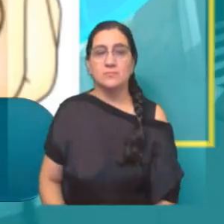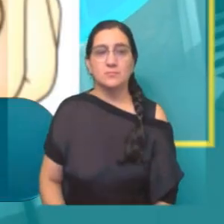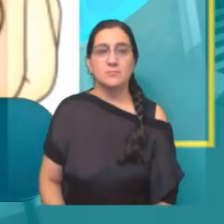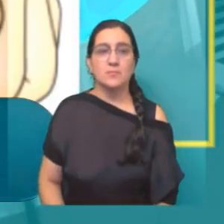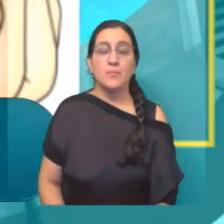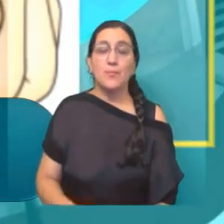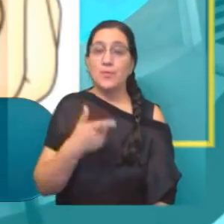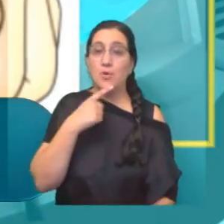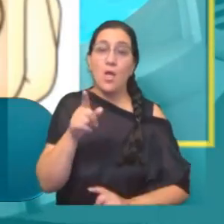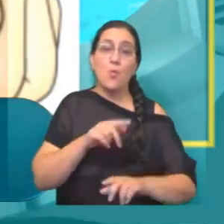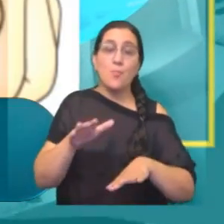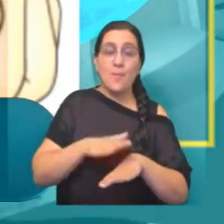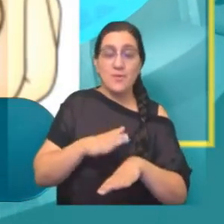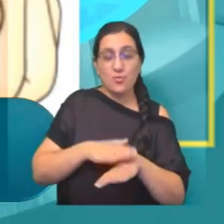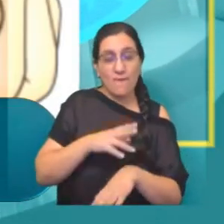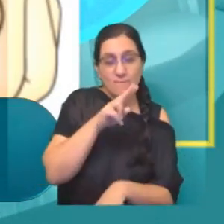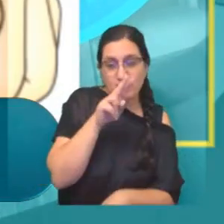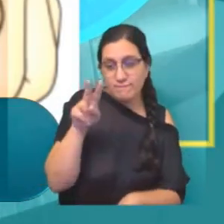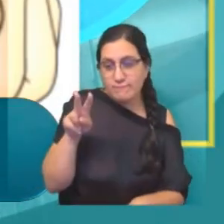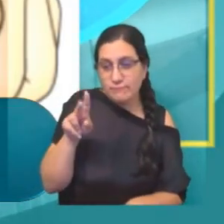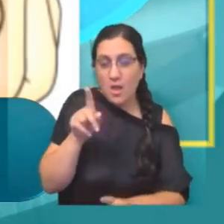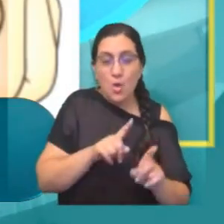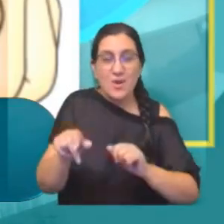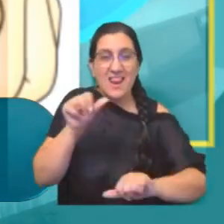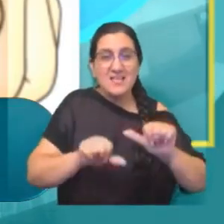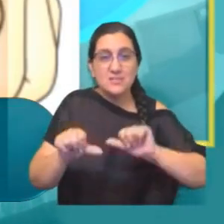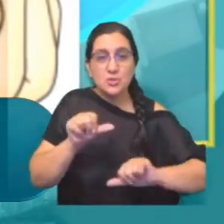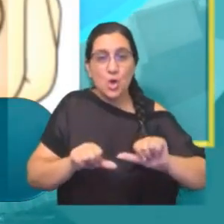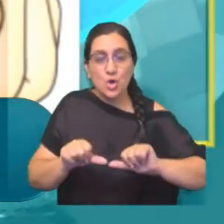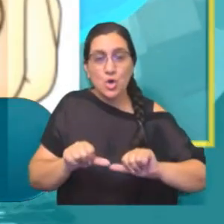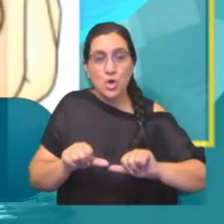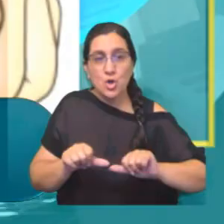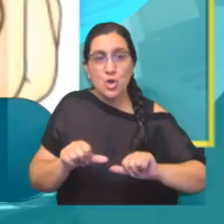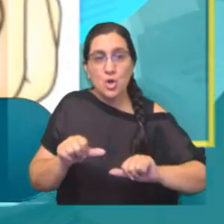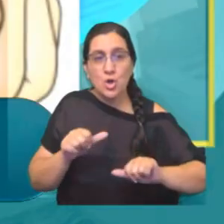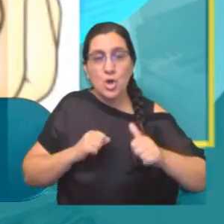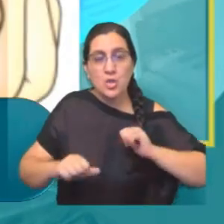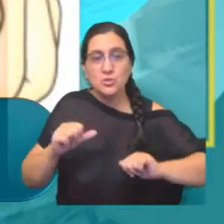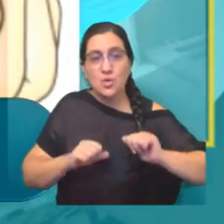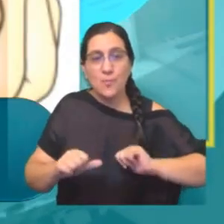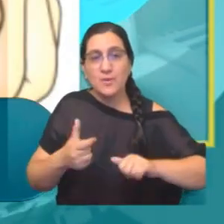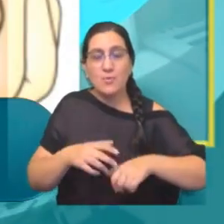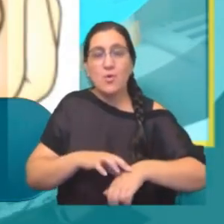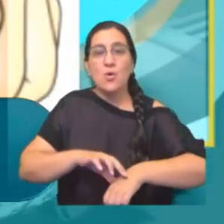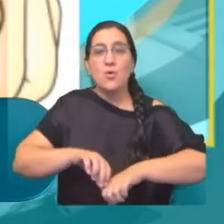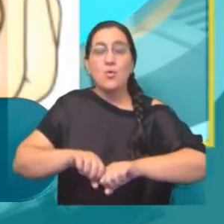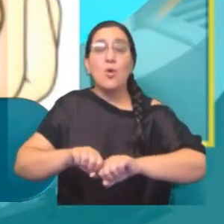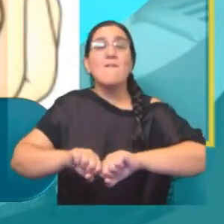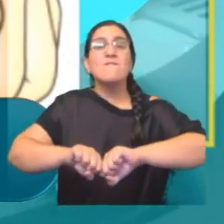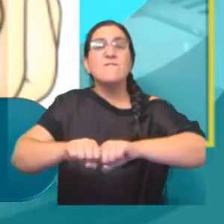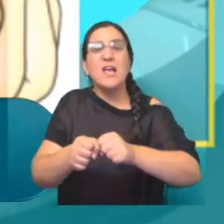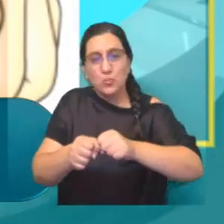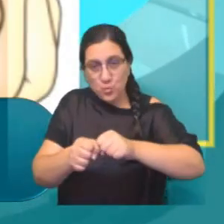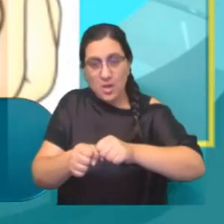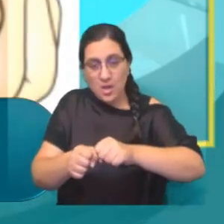algún momento también hemos visto acá algunas lesiones en lo que tiene que ver con la clasificación de lo que tiene que ver con la fractura de tenedor, las fracturas de Coles,